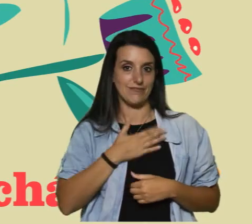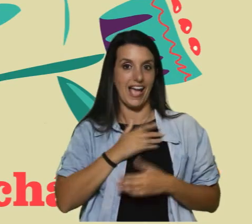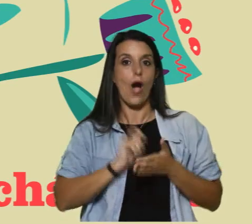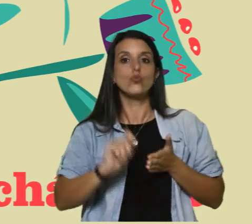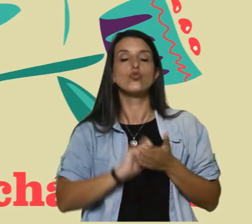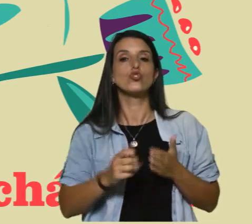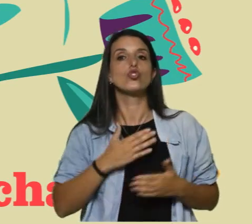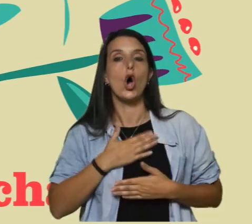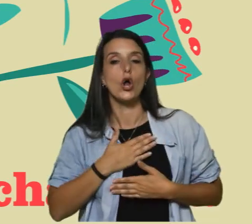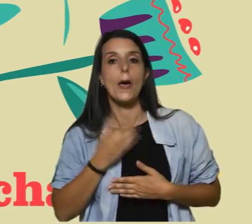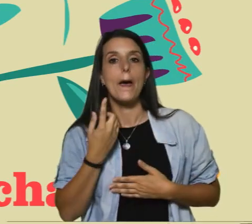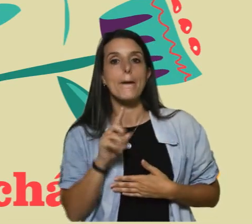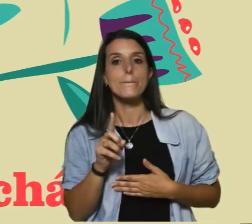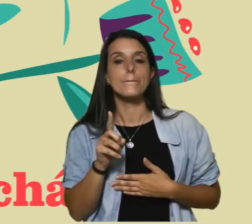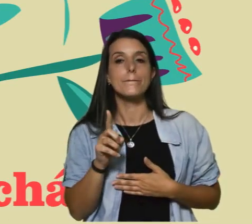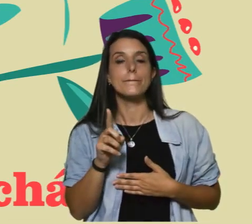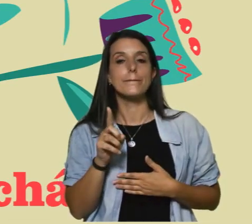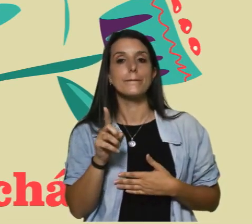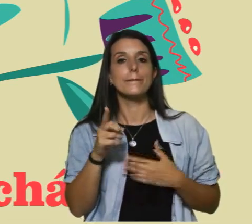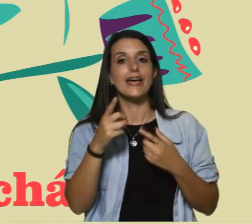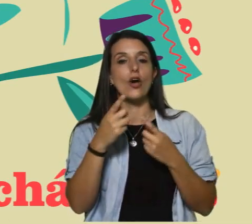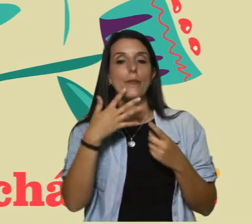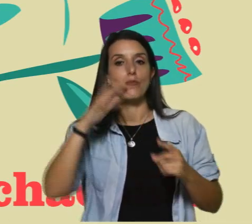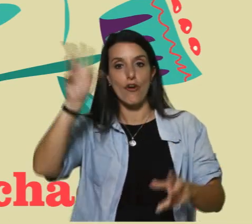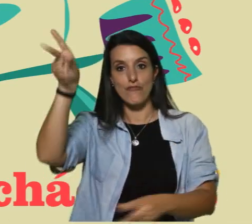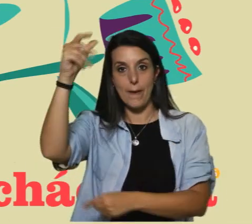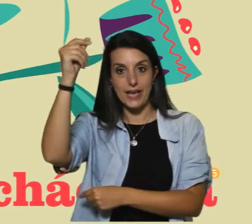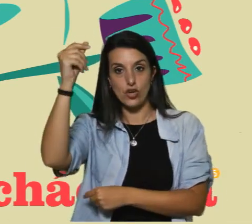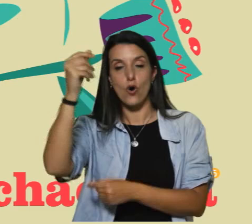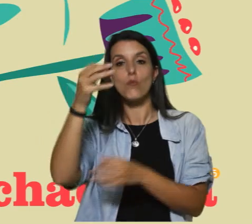esta oportunidad va a estar vestida con diferentes danzas. Va a estar el flamenco,